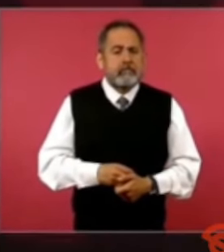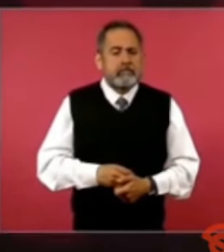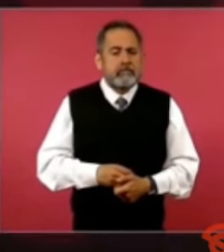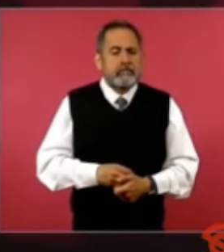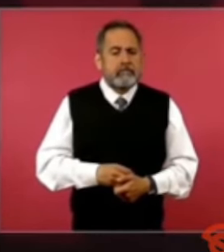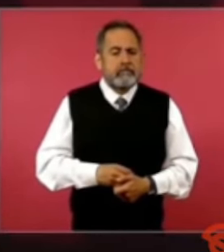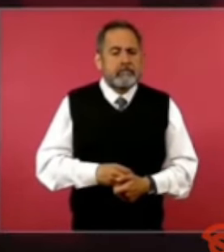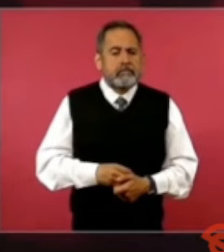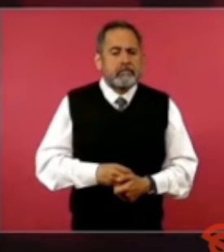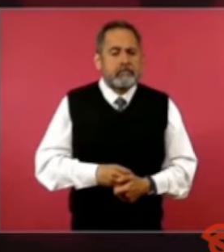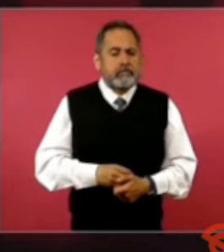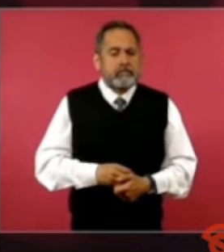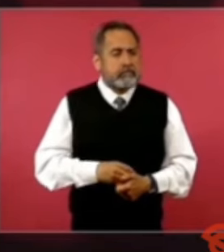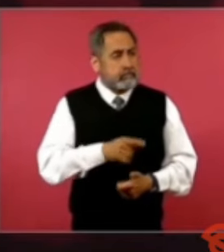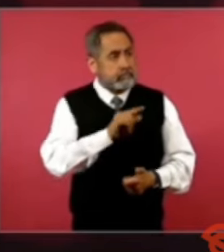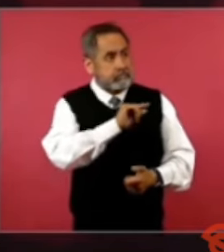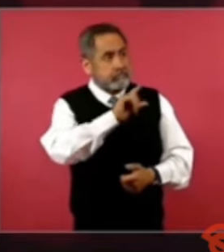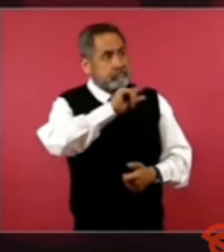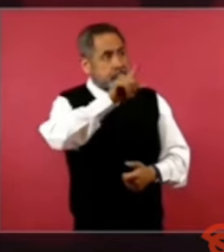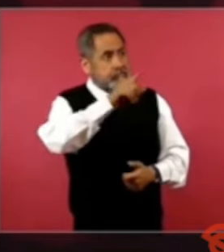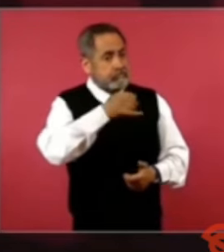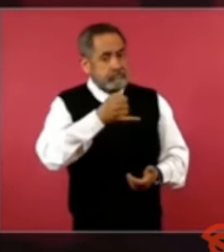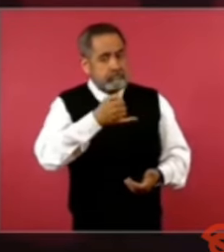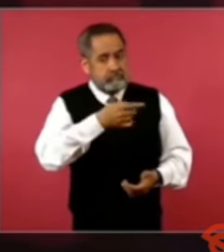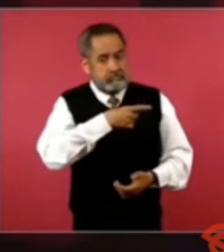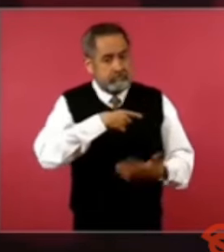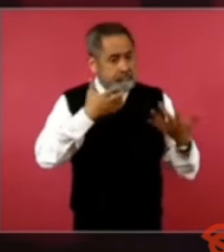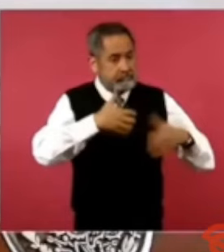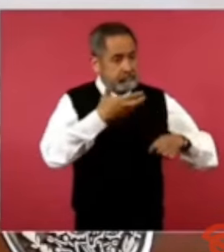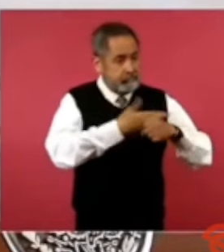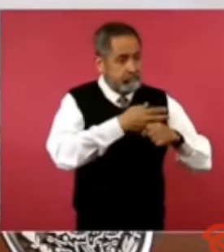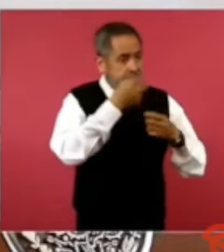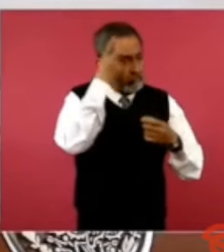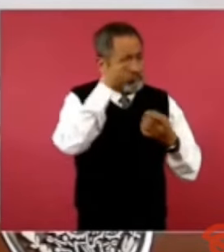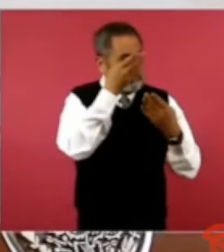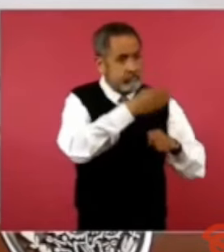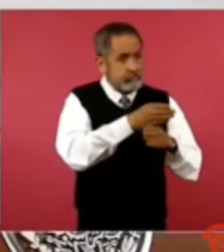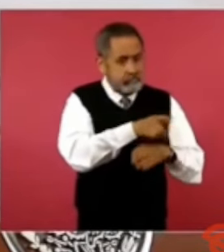los grandes empresarios o